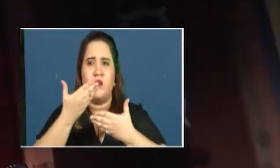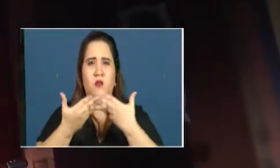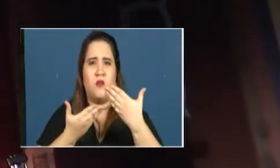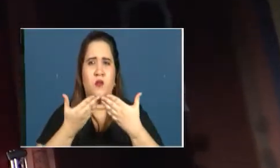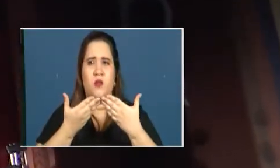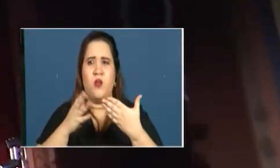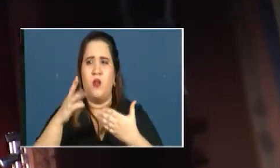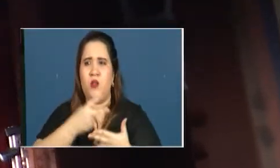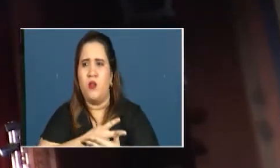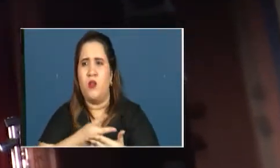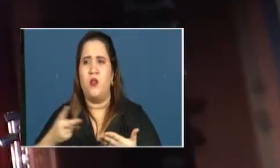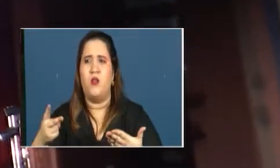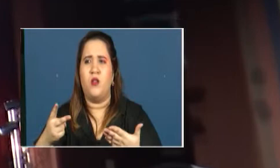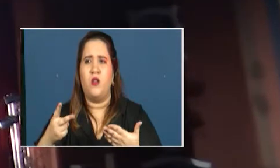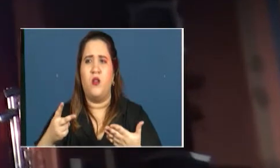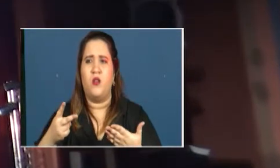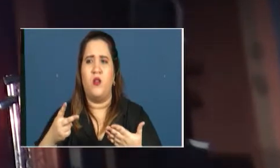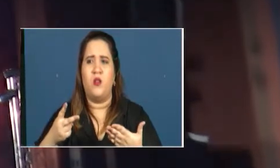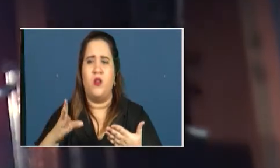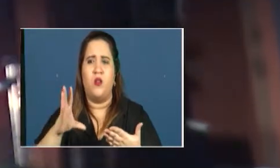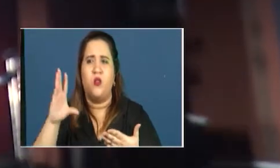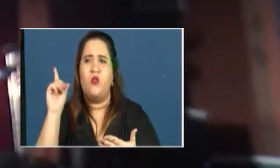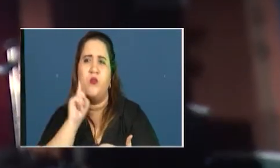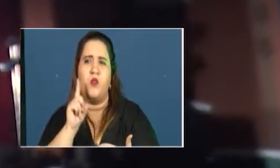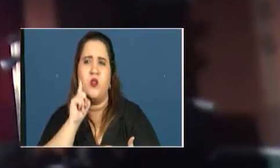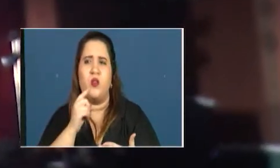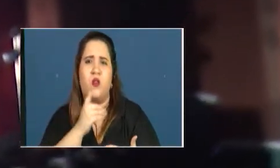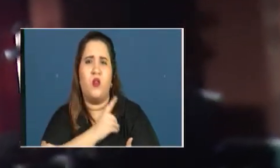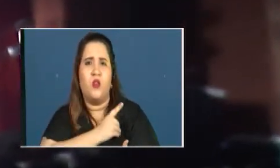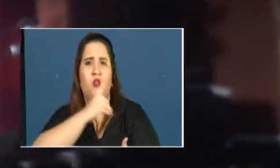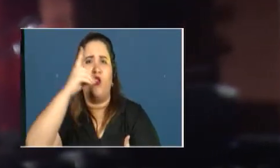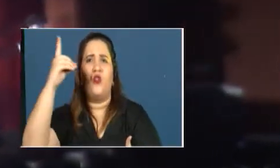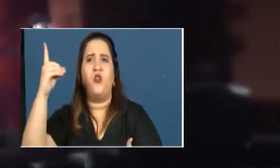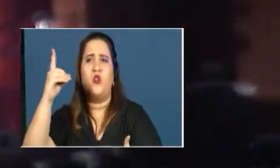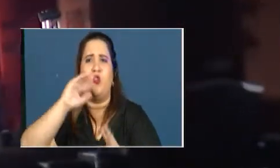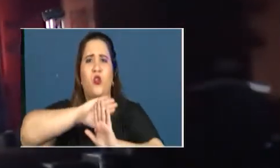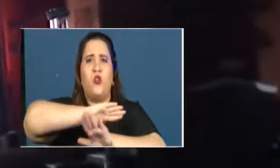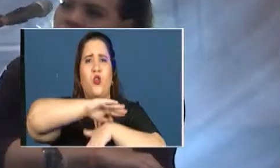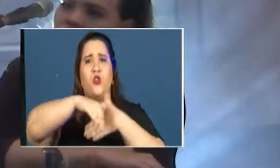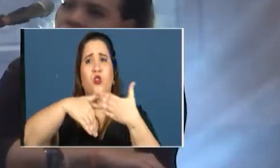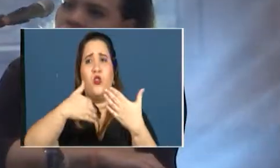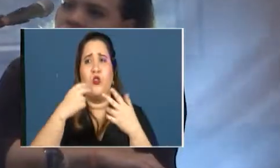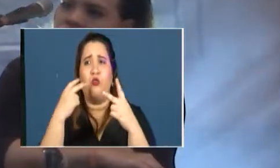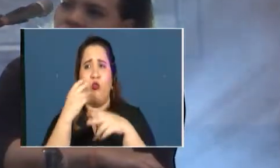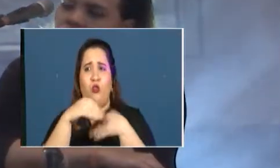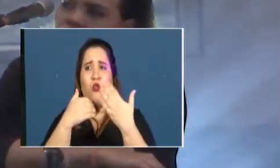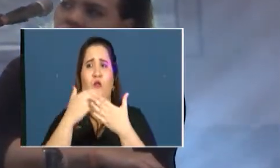no invente falsedades, que Diosito todo lo sabe.